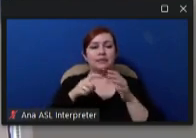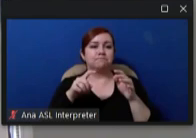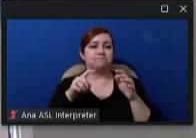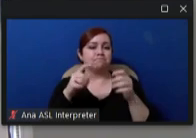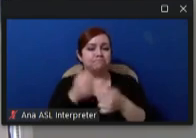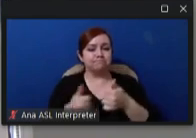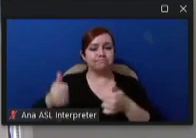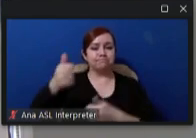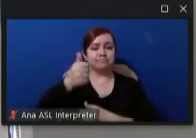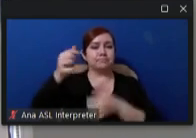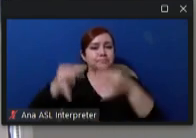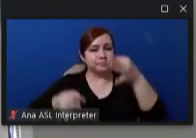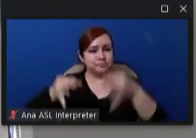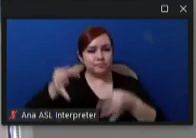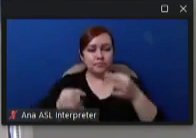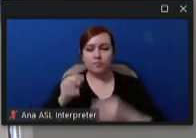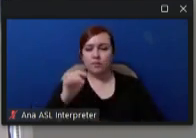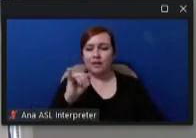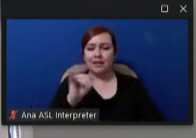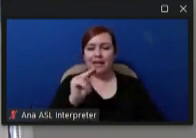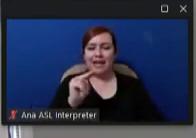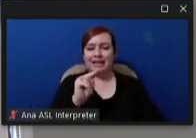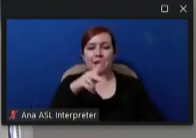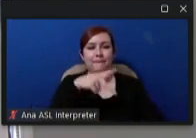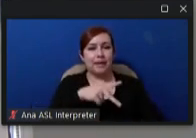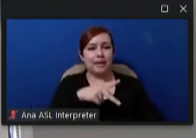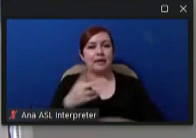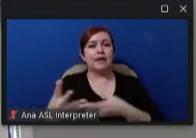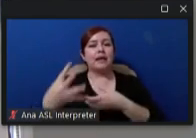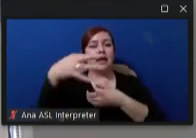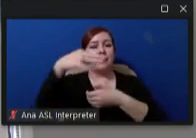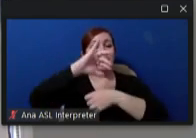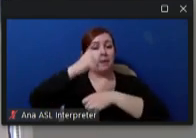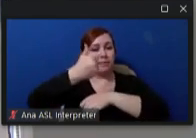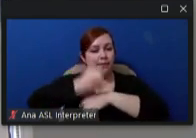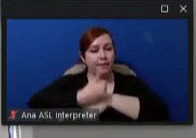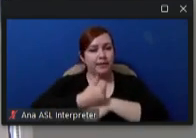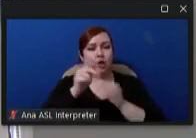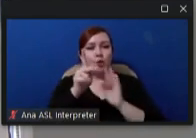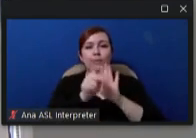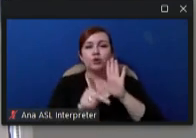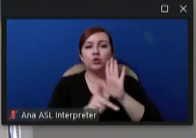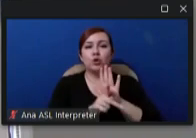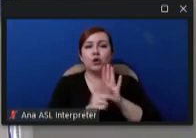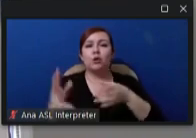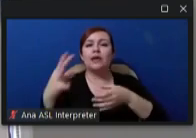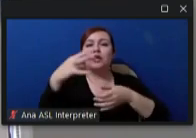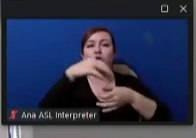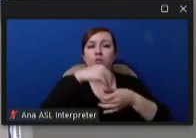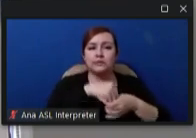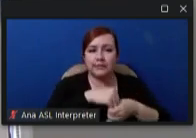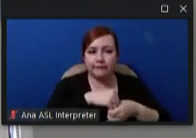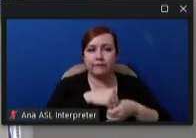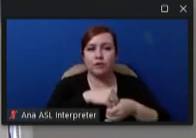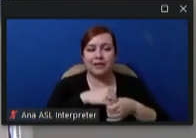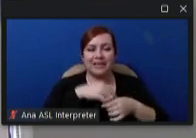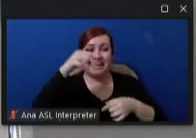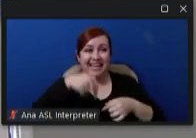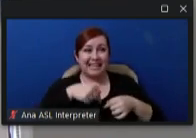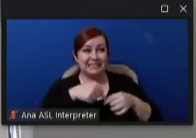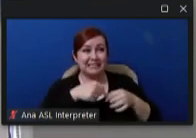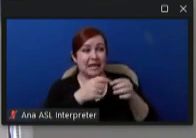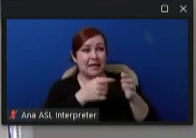INP, que implemente un protocolo inclusivo que garantice estos derechos. Esta demanda es aún